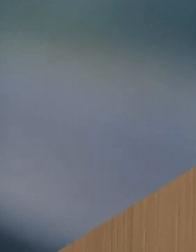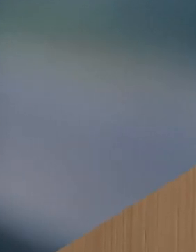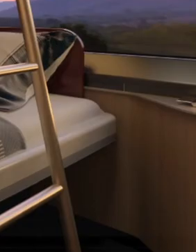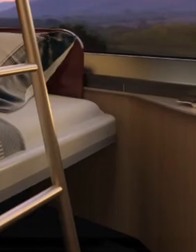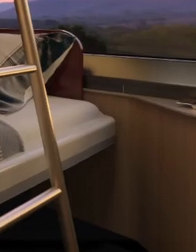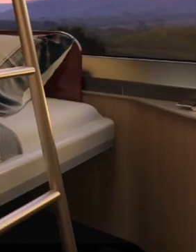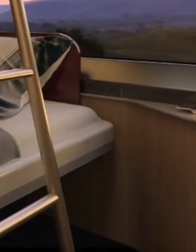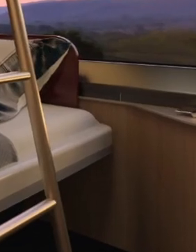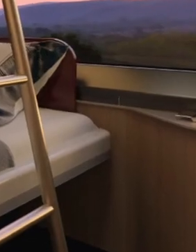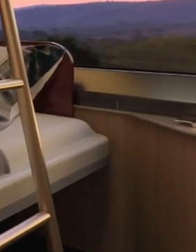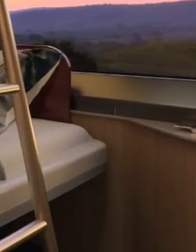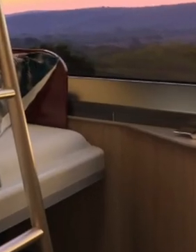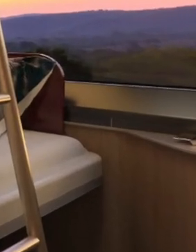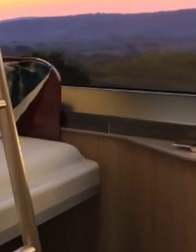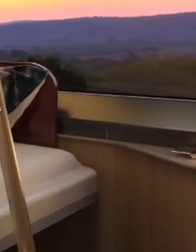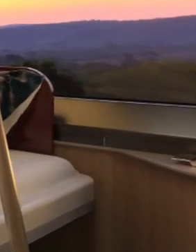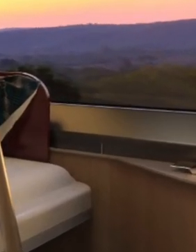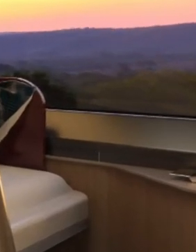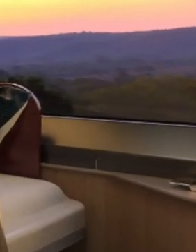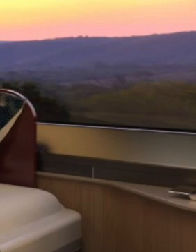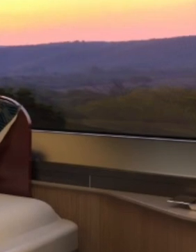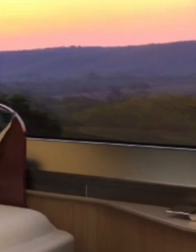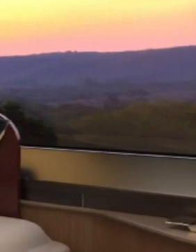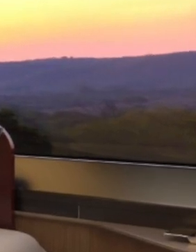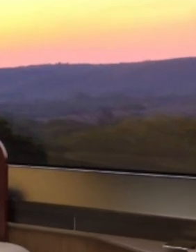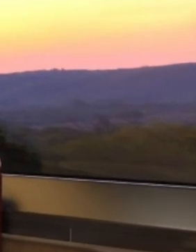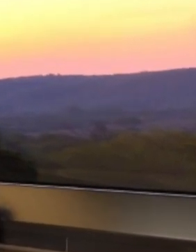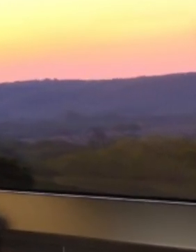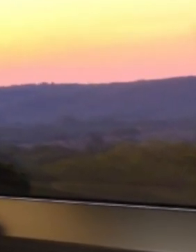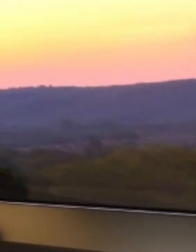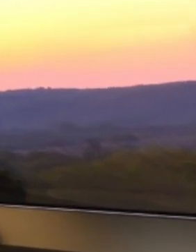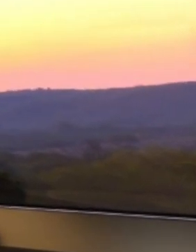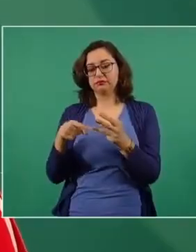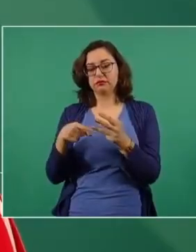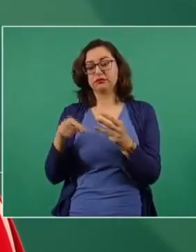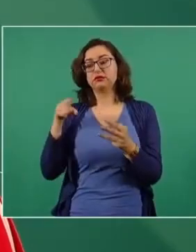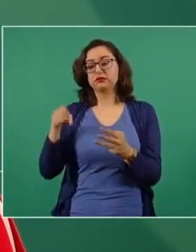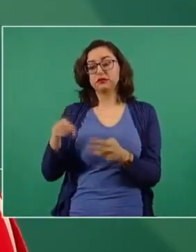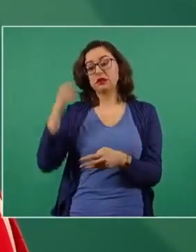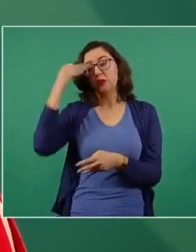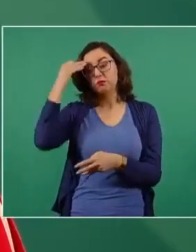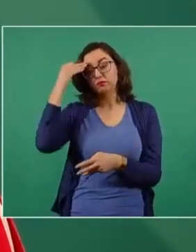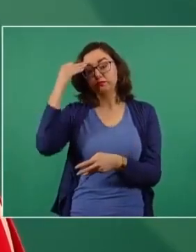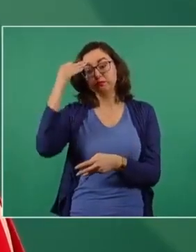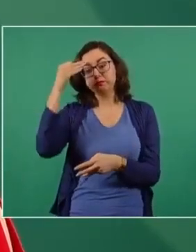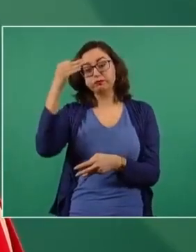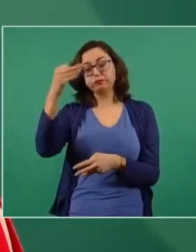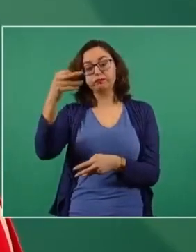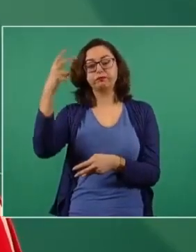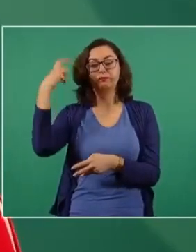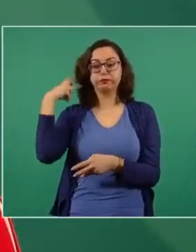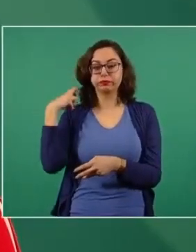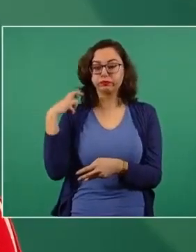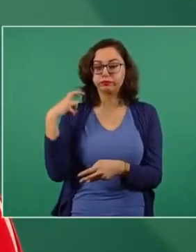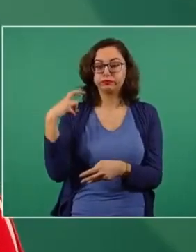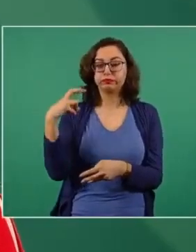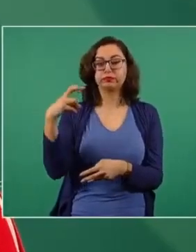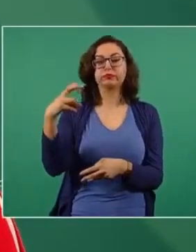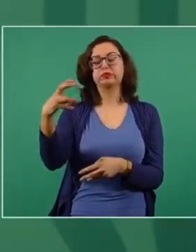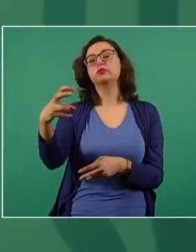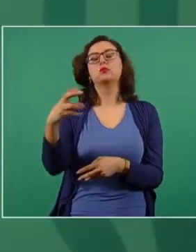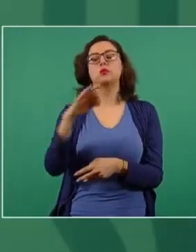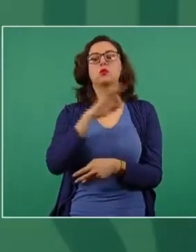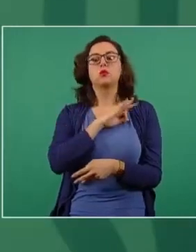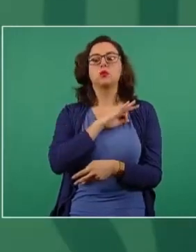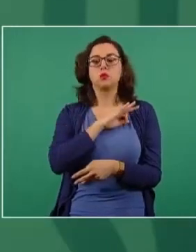permanecer o quedarse. Será el tren para largas distancias y contará con cómodos camarotes